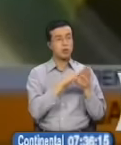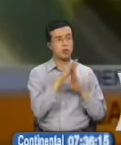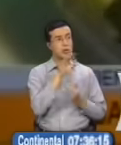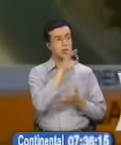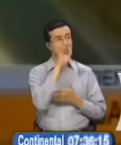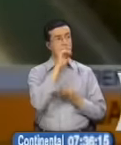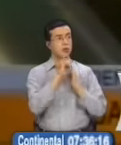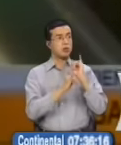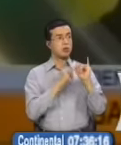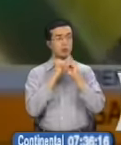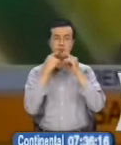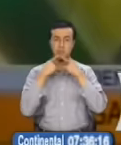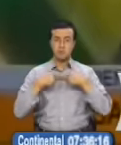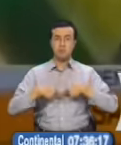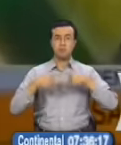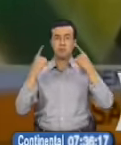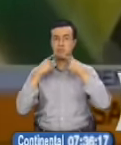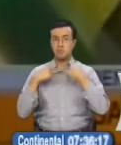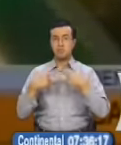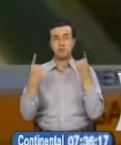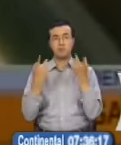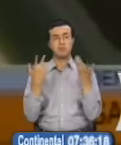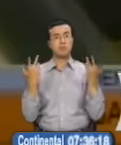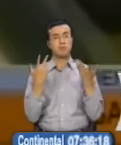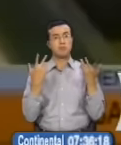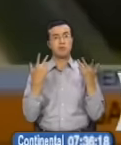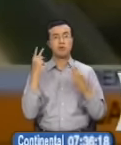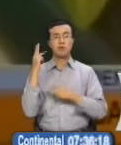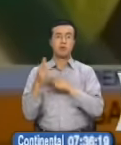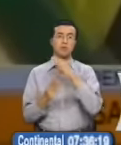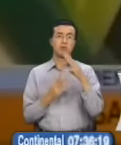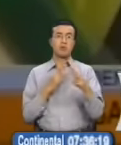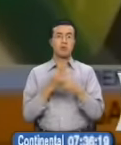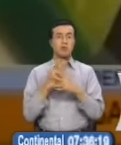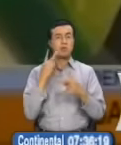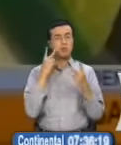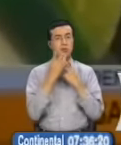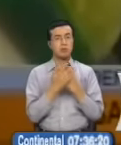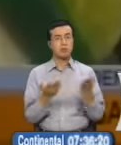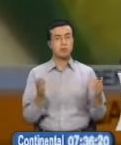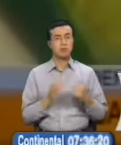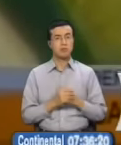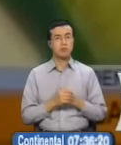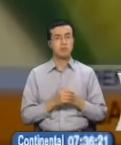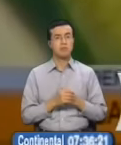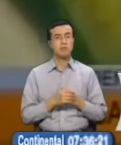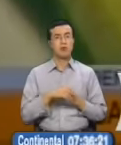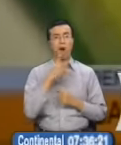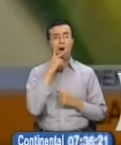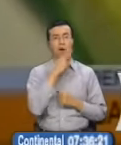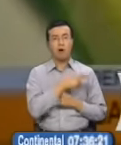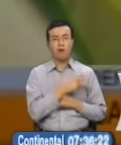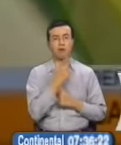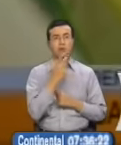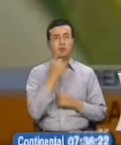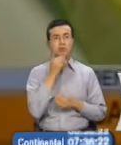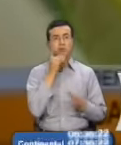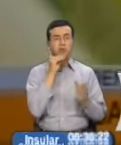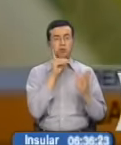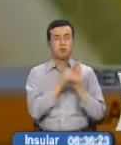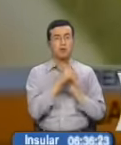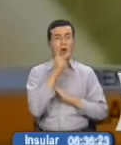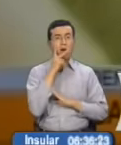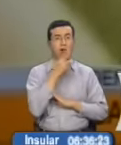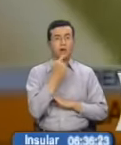misión internacional, de expectativa mundial, como dice. Había sido falso. Si hubiera denunciado